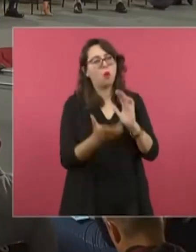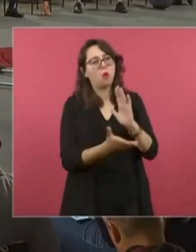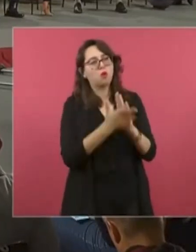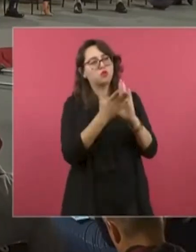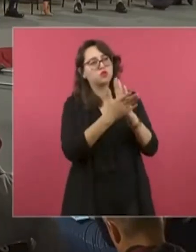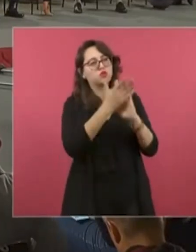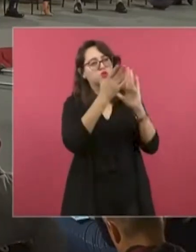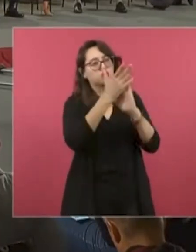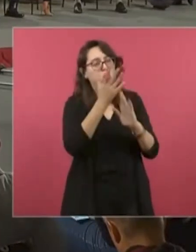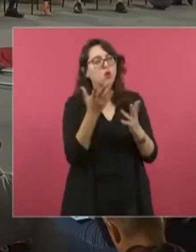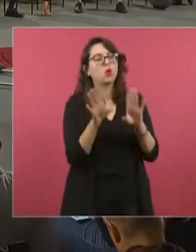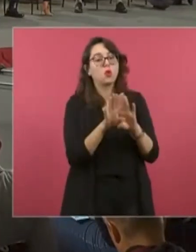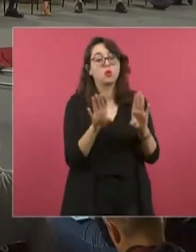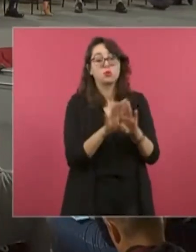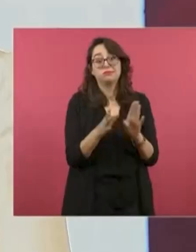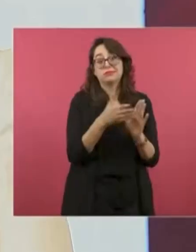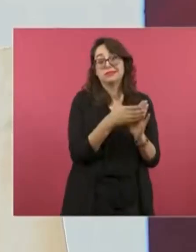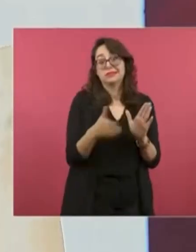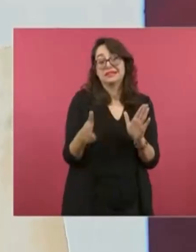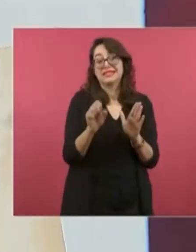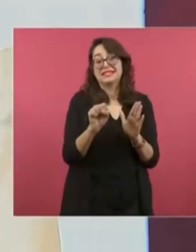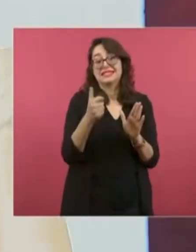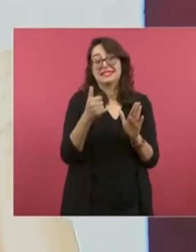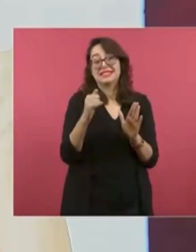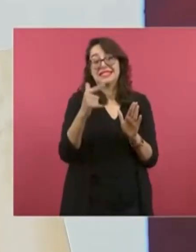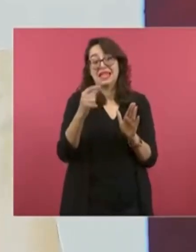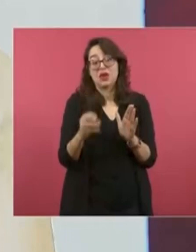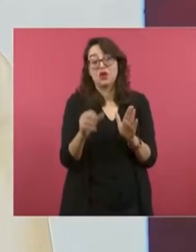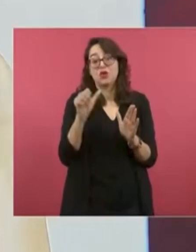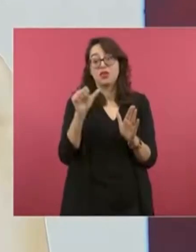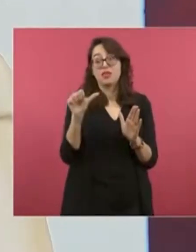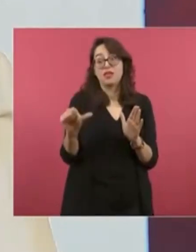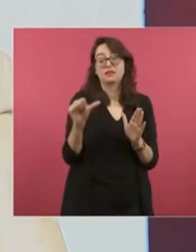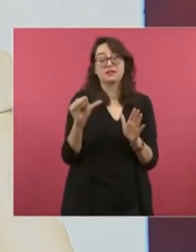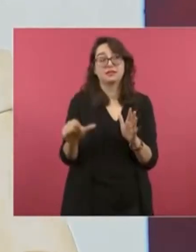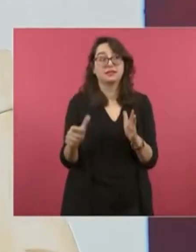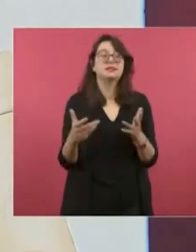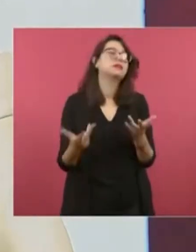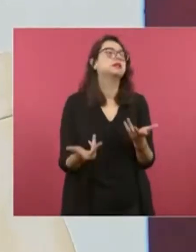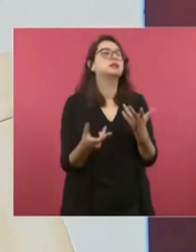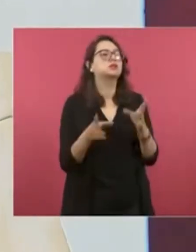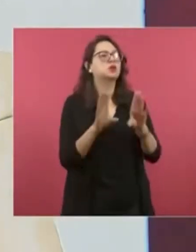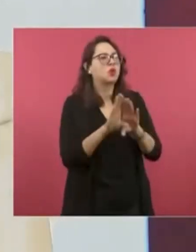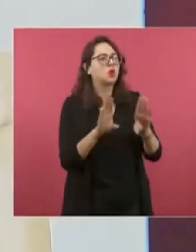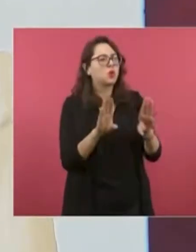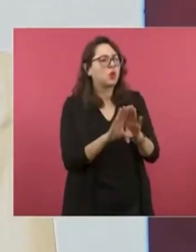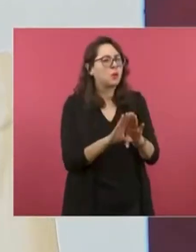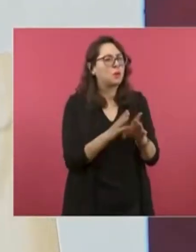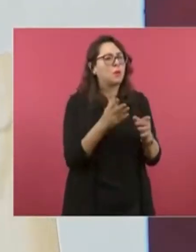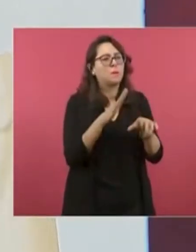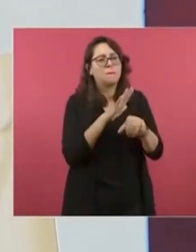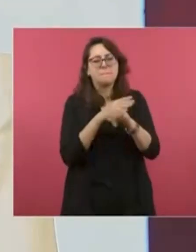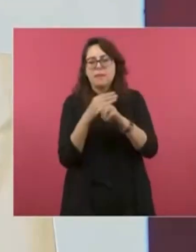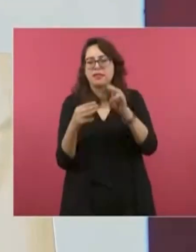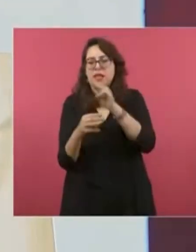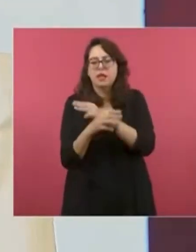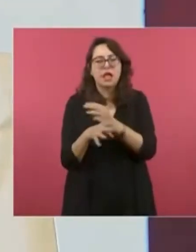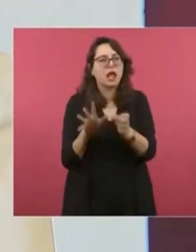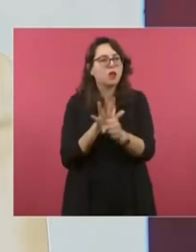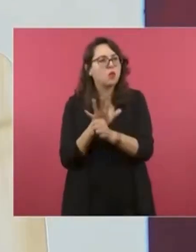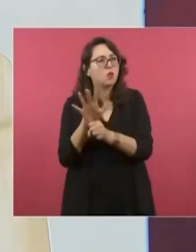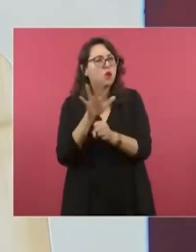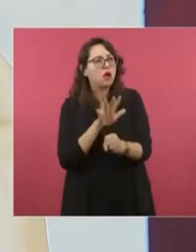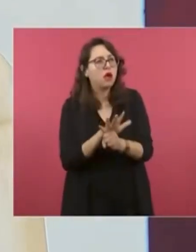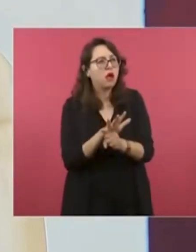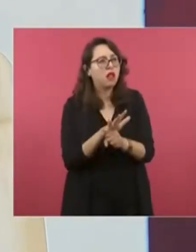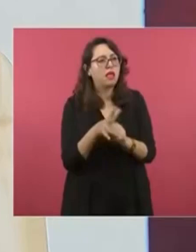XVI, normalmente arriba de sitios sagrados también de las culturas previas, con estos materiales y con